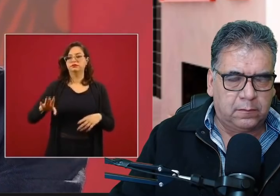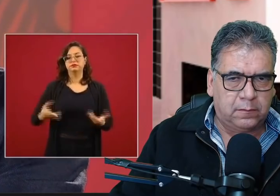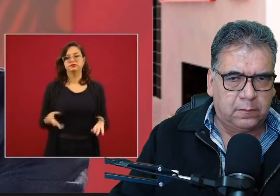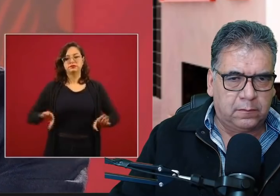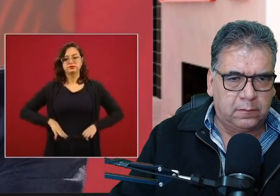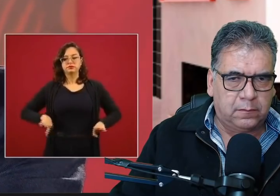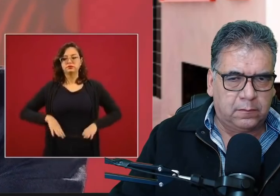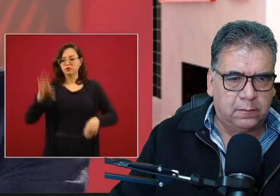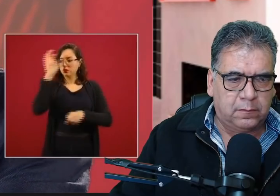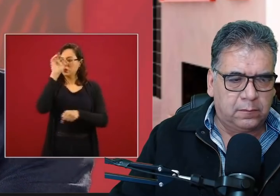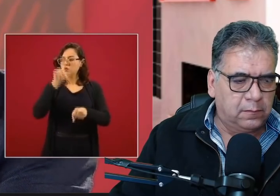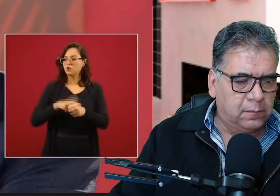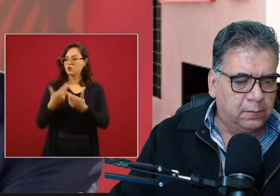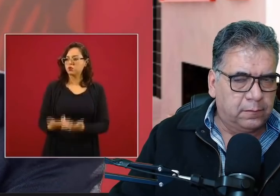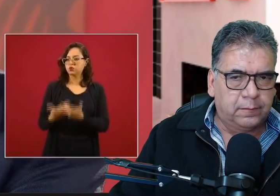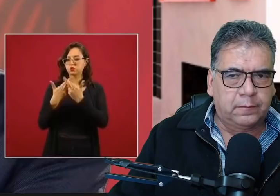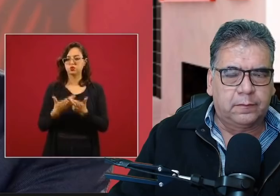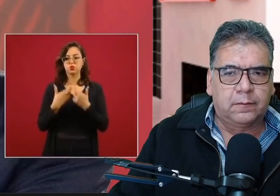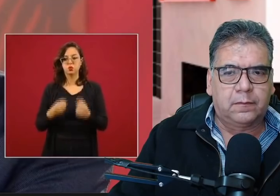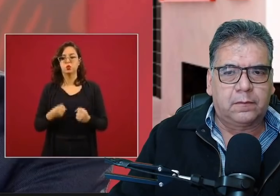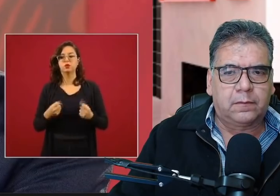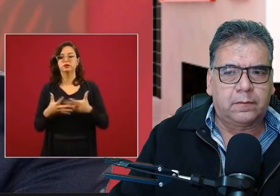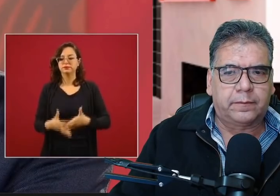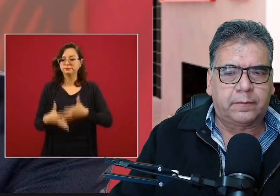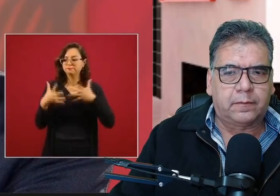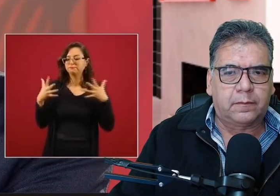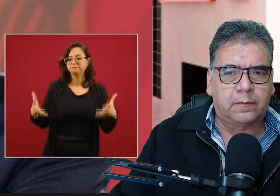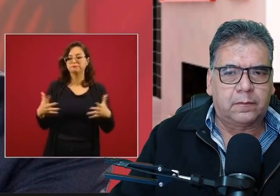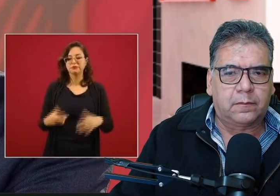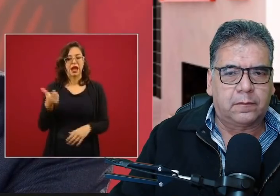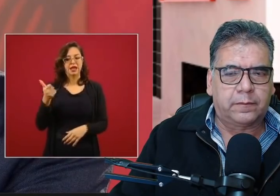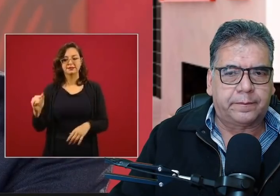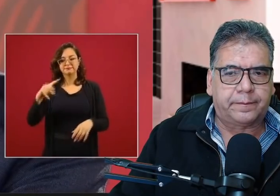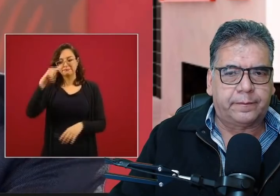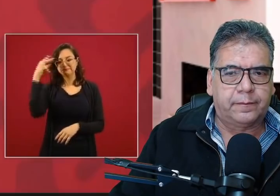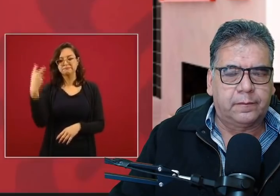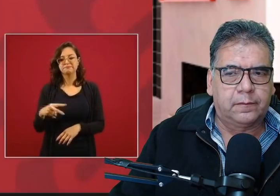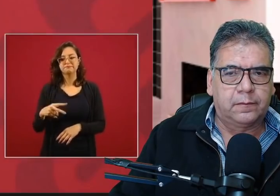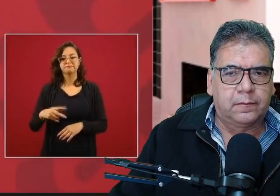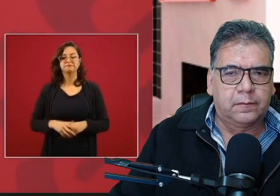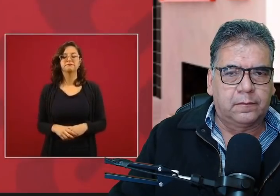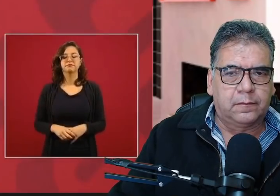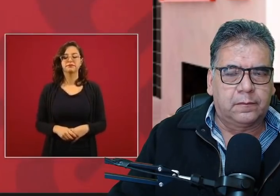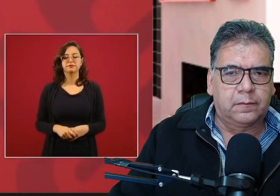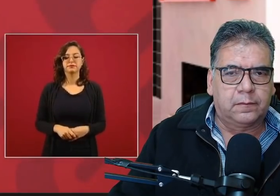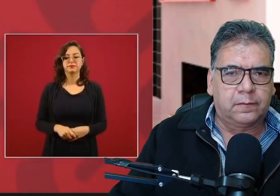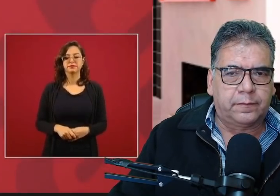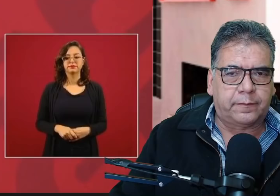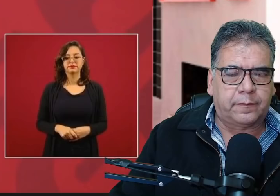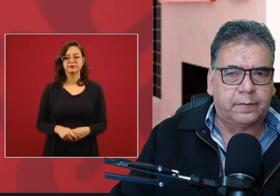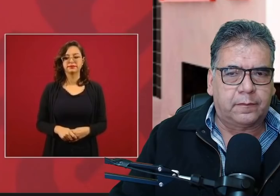cultural, por su grandeza. Eso es el pueblo de México. Y lo fuimos a